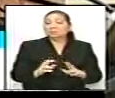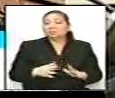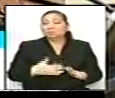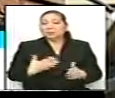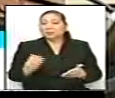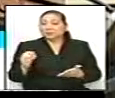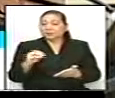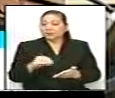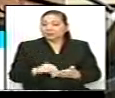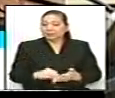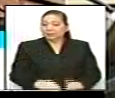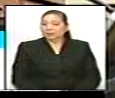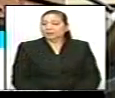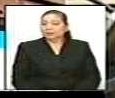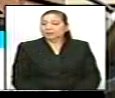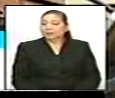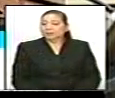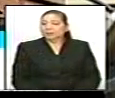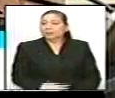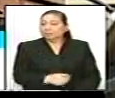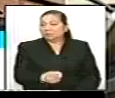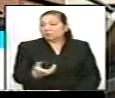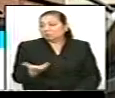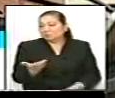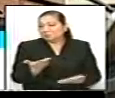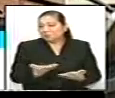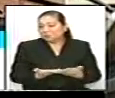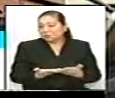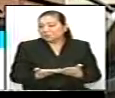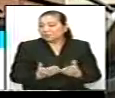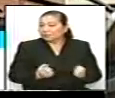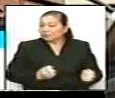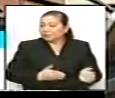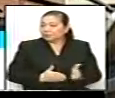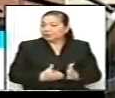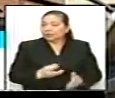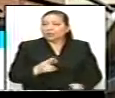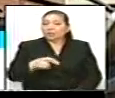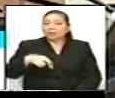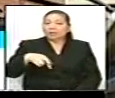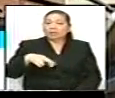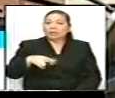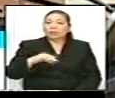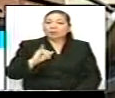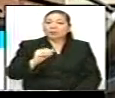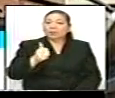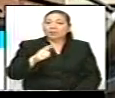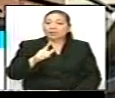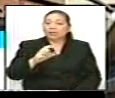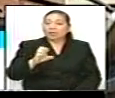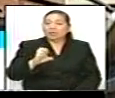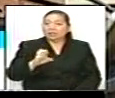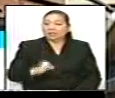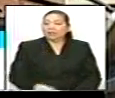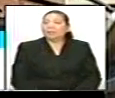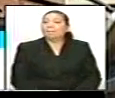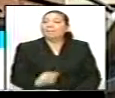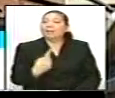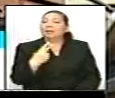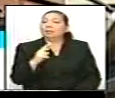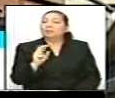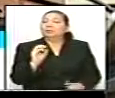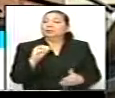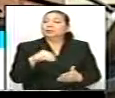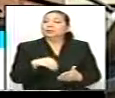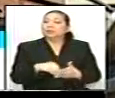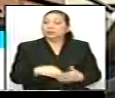pusimos el muro calado que ustedes que pasan por la autopista Ramiro Priale lo pueden ver, con la finalidad de